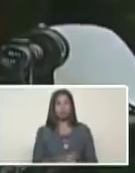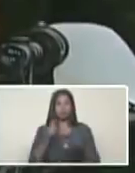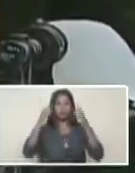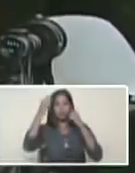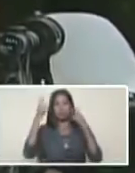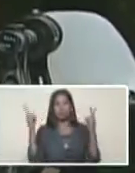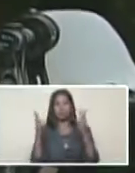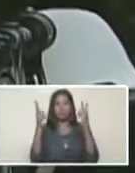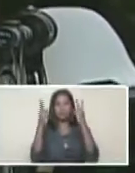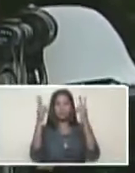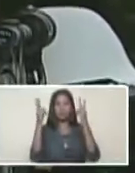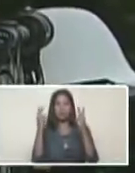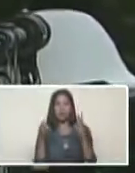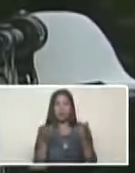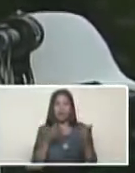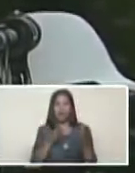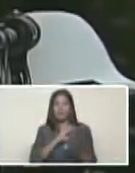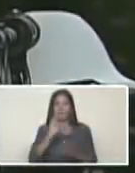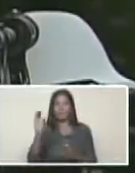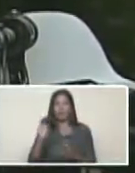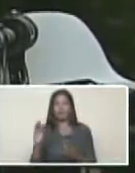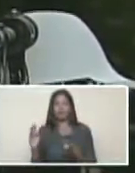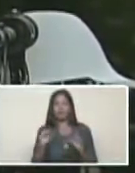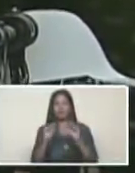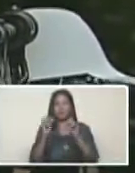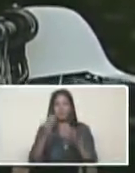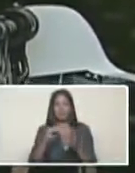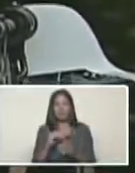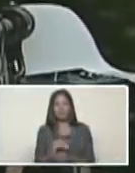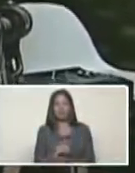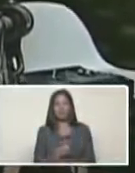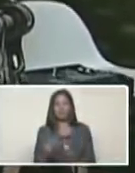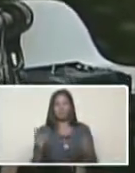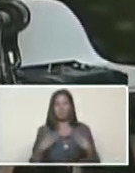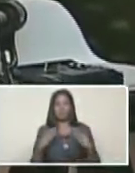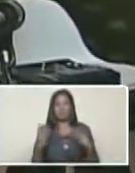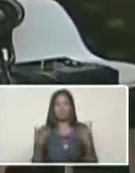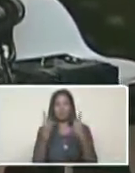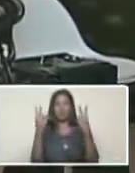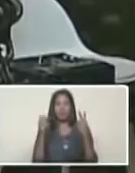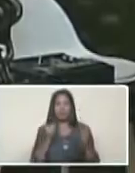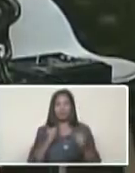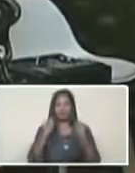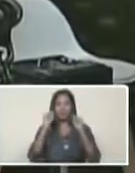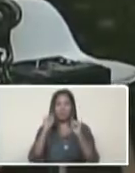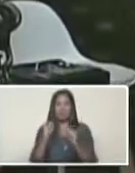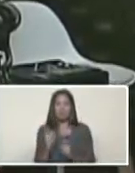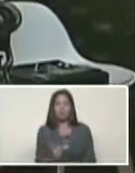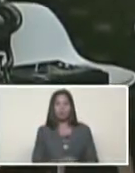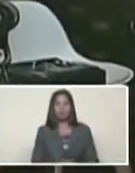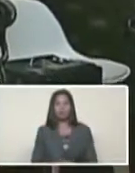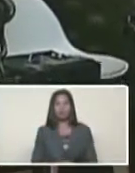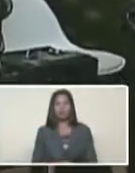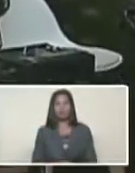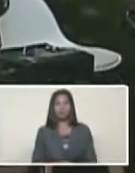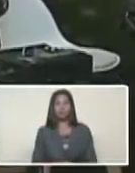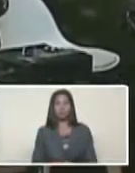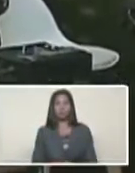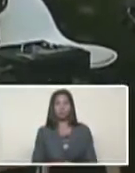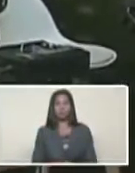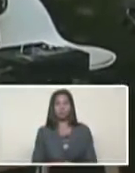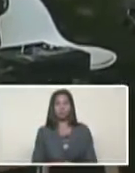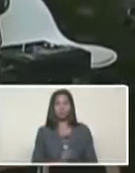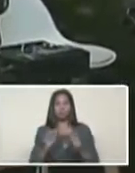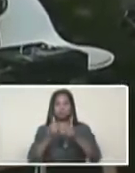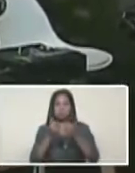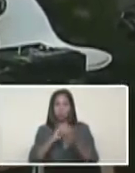La patria sigue. Independencia y patria socialista. Viviremos y venceremos. Venceremos, mi comandante en jefe. Mi comandante en jefe,